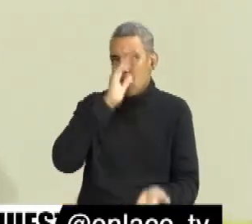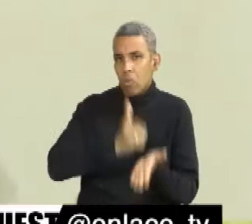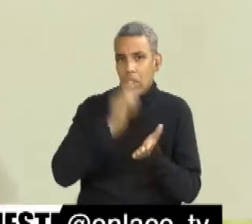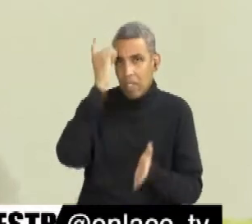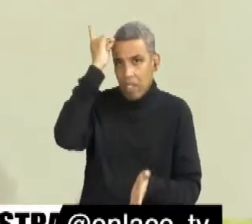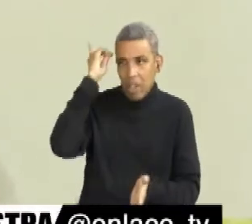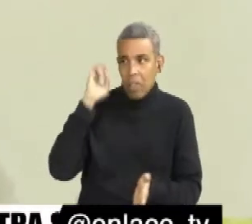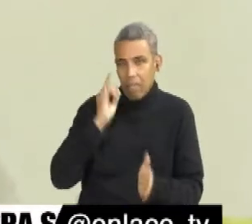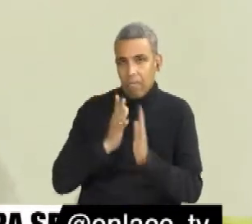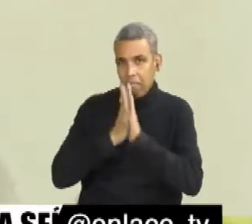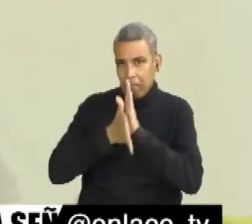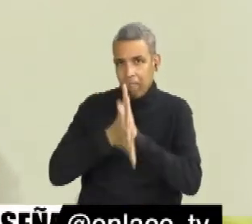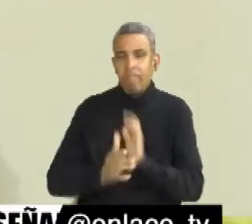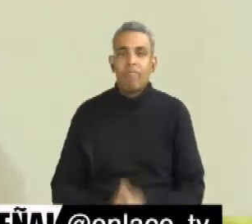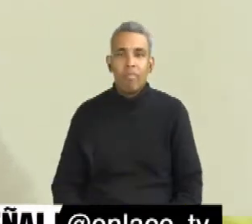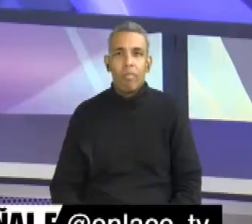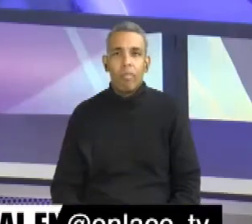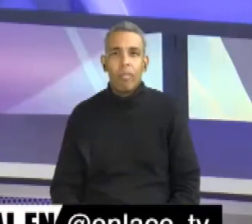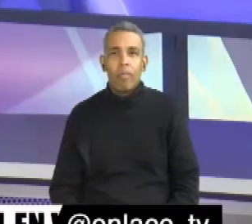Enlace Noticias. Buenas tardes.